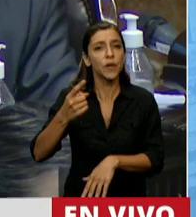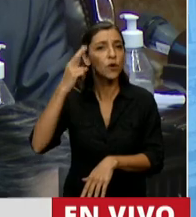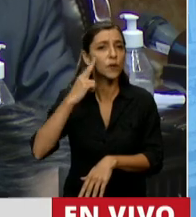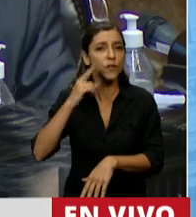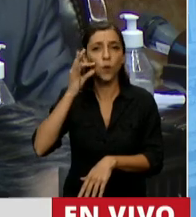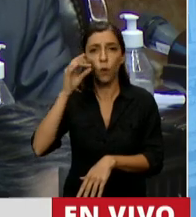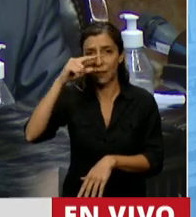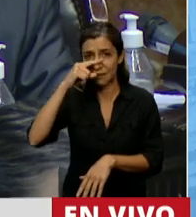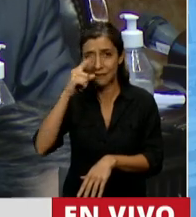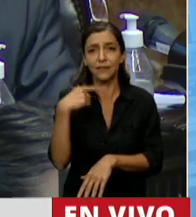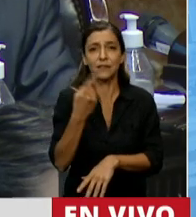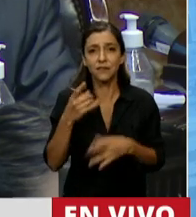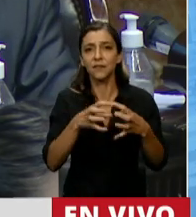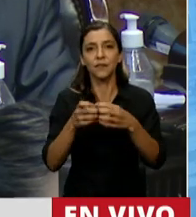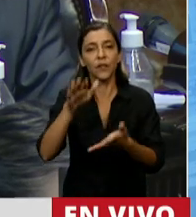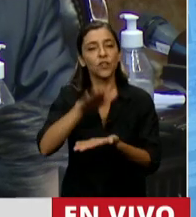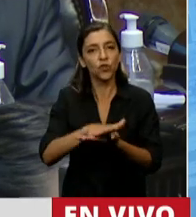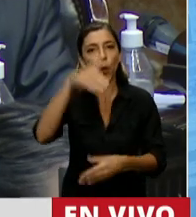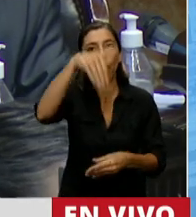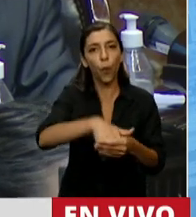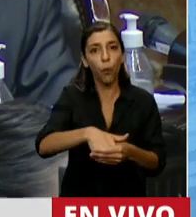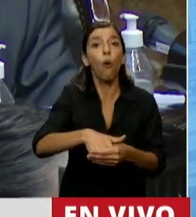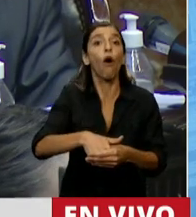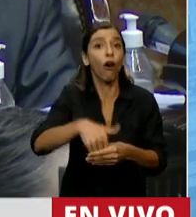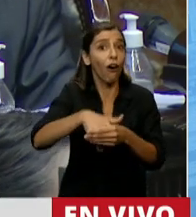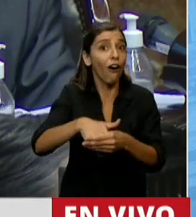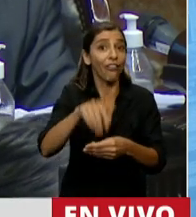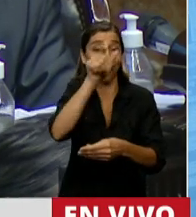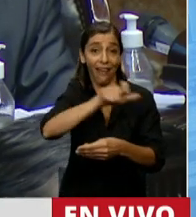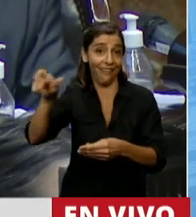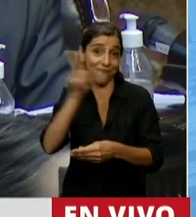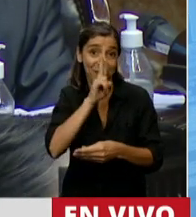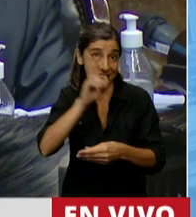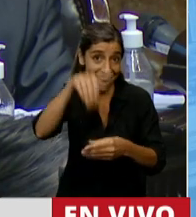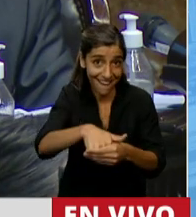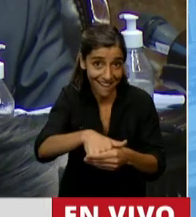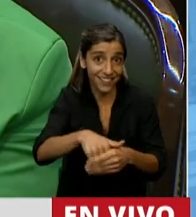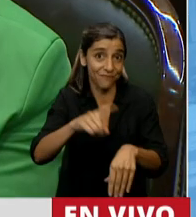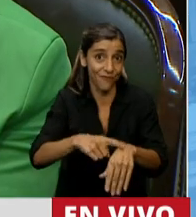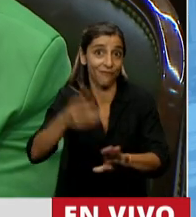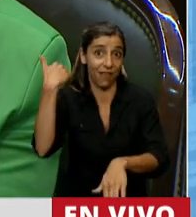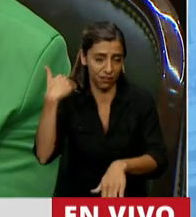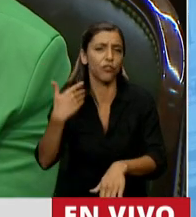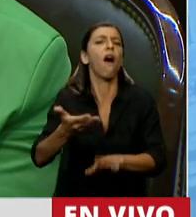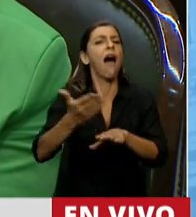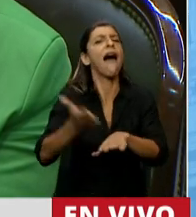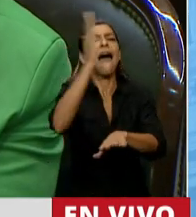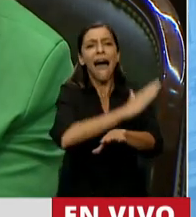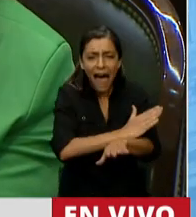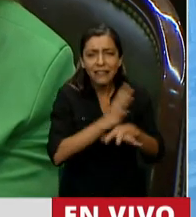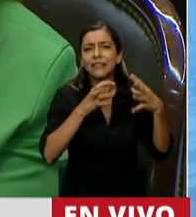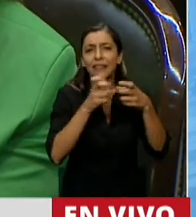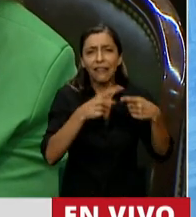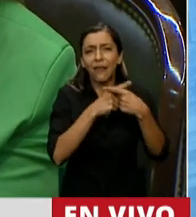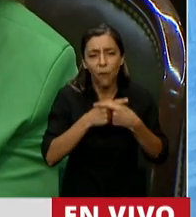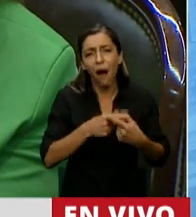1947, que fue cuando se discutió y se convirtió en ley, porque ya se había discutido antes en el Parlamento argentino, ya había habido